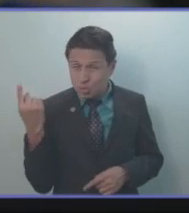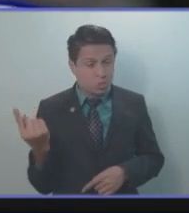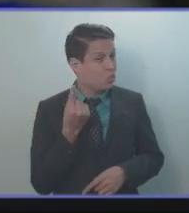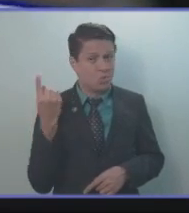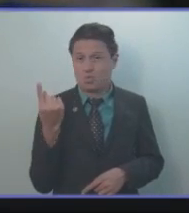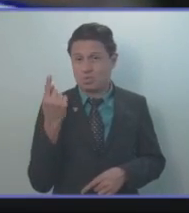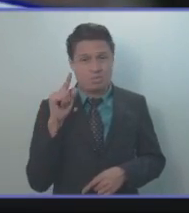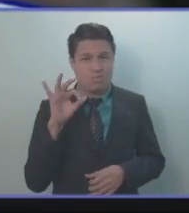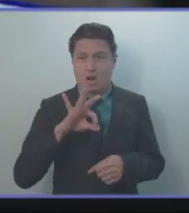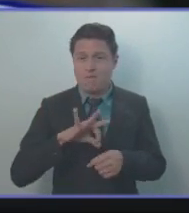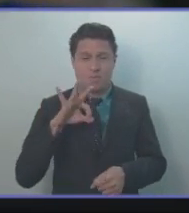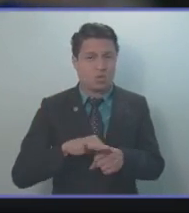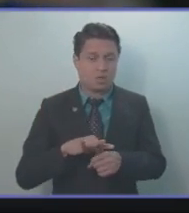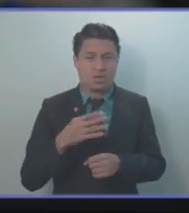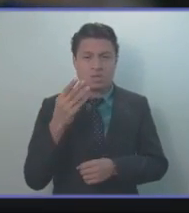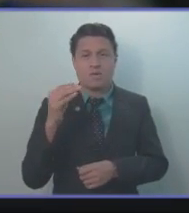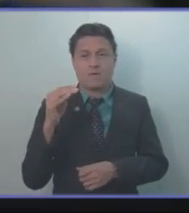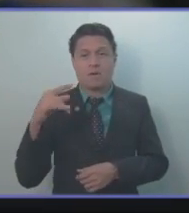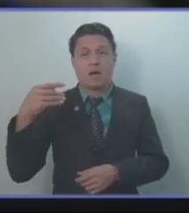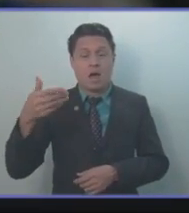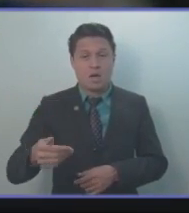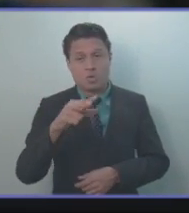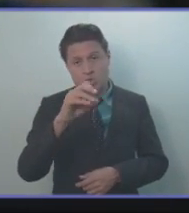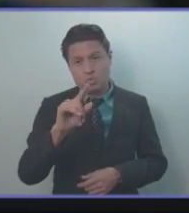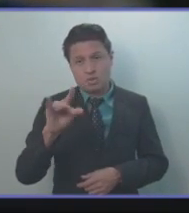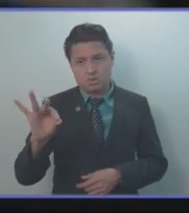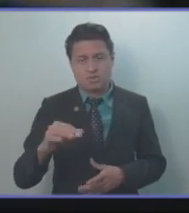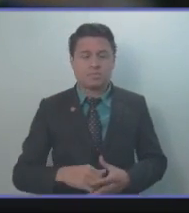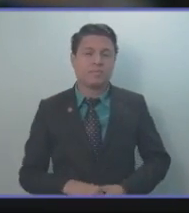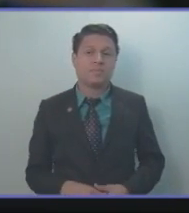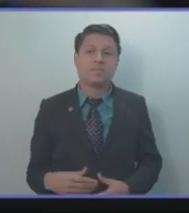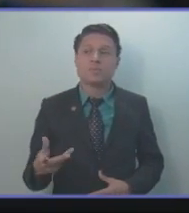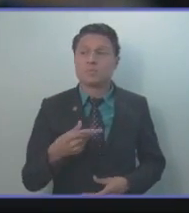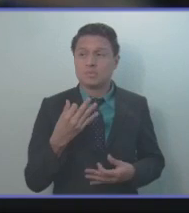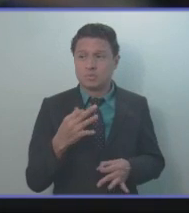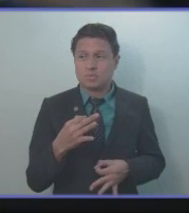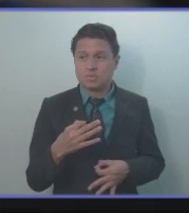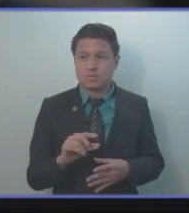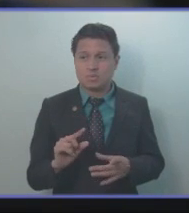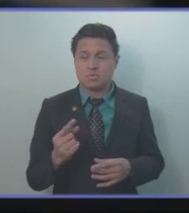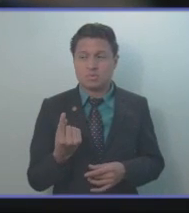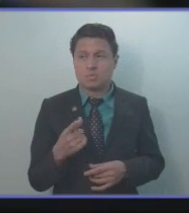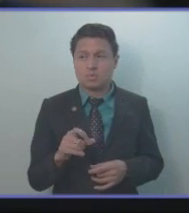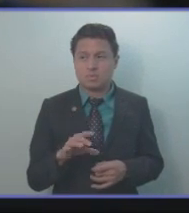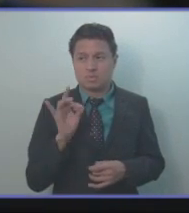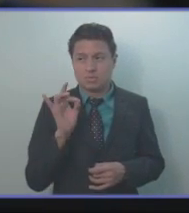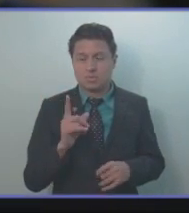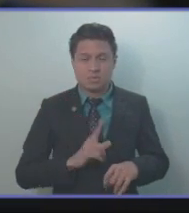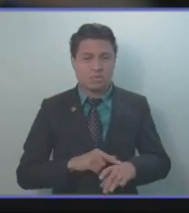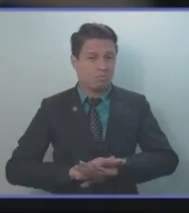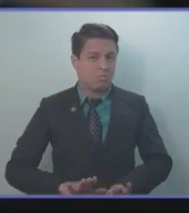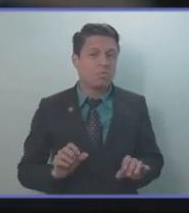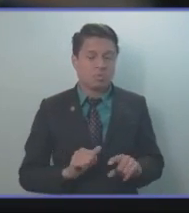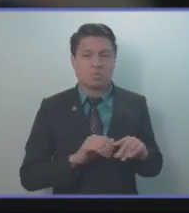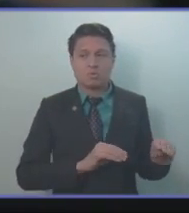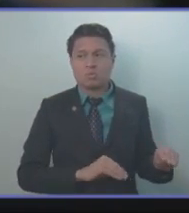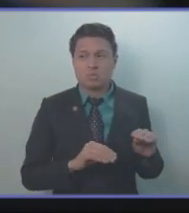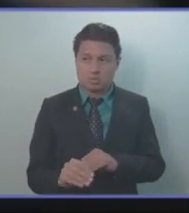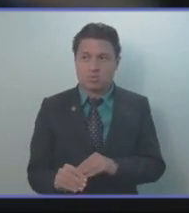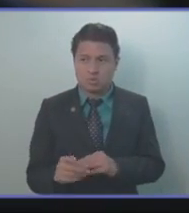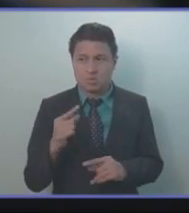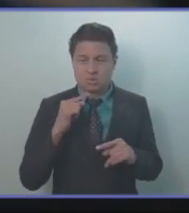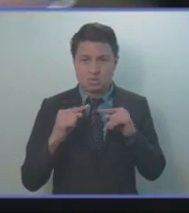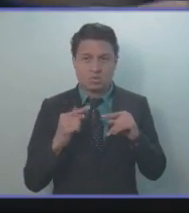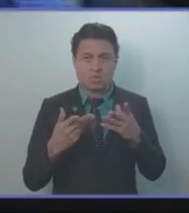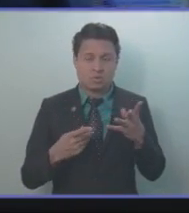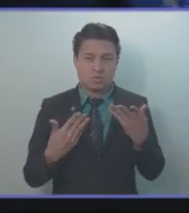2019. Artículo 1. Todos aquellos documentos únicos de entidad que se encuentren vencidos podrán ser utilizados para ejercer derecho